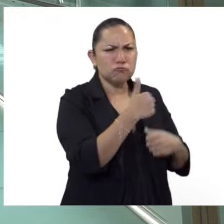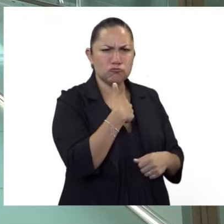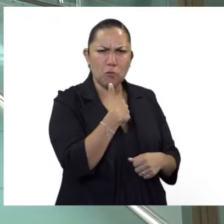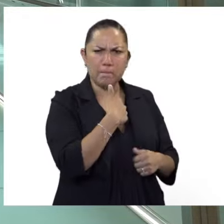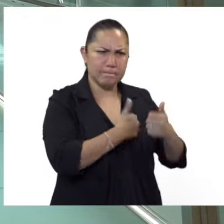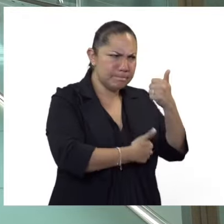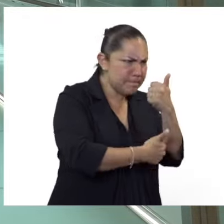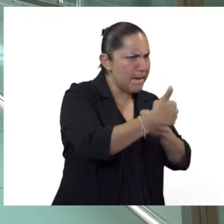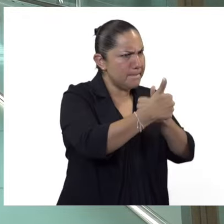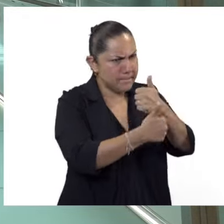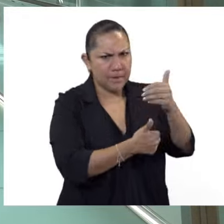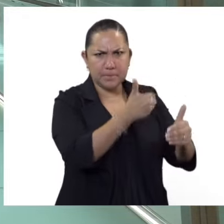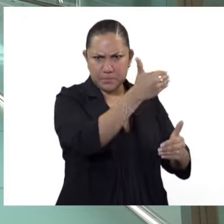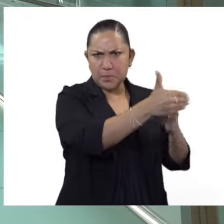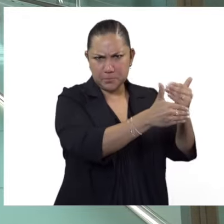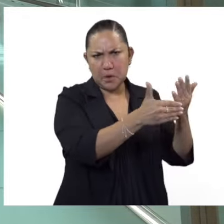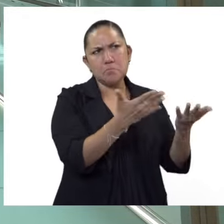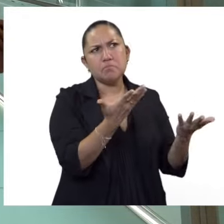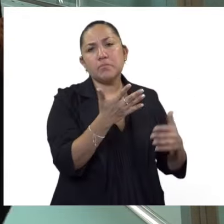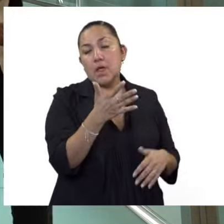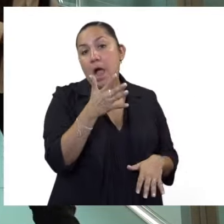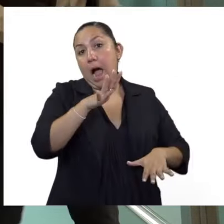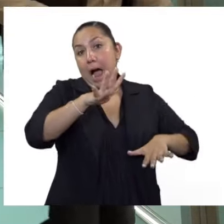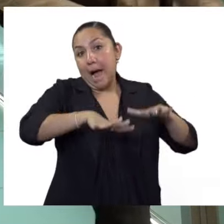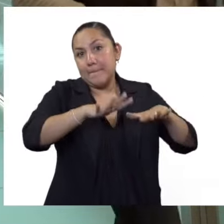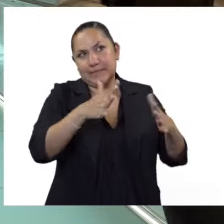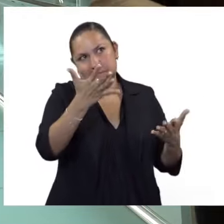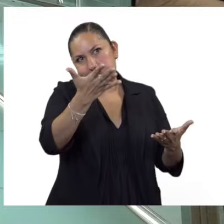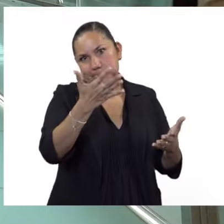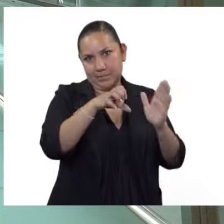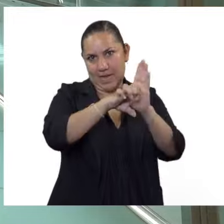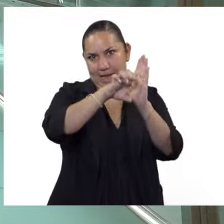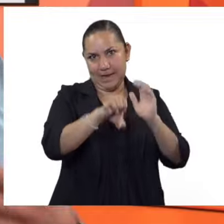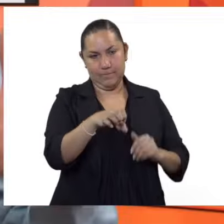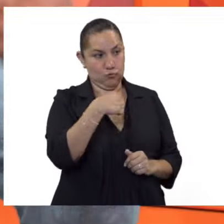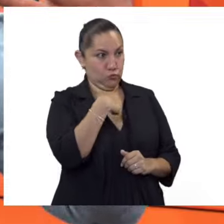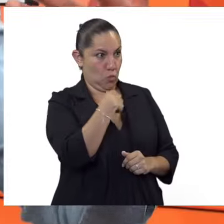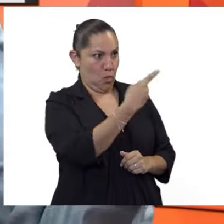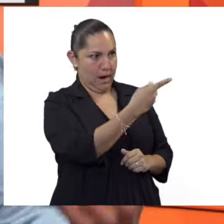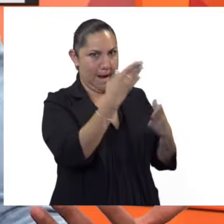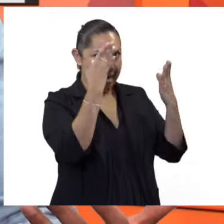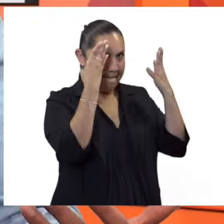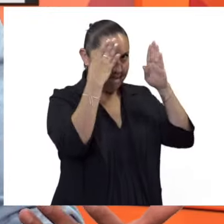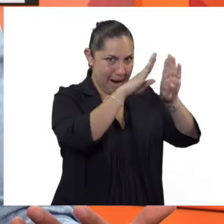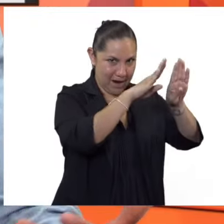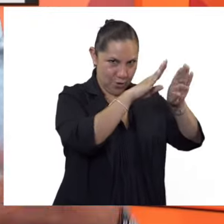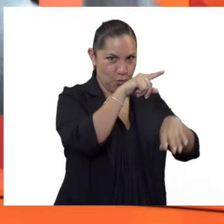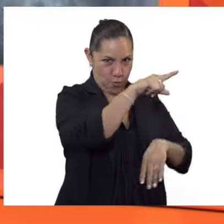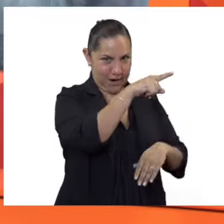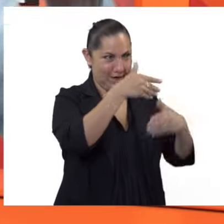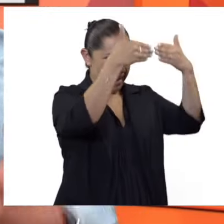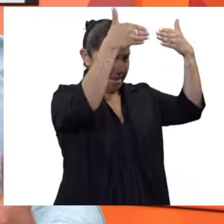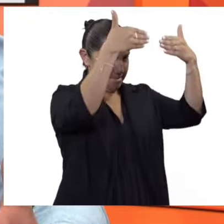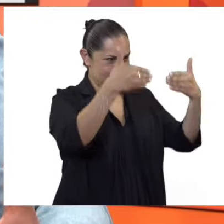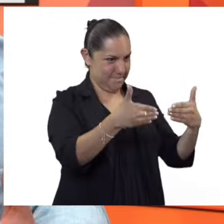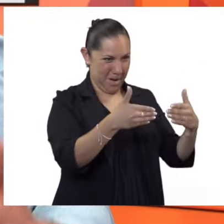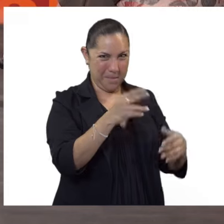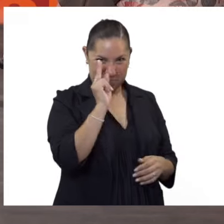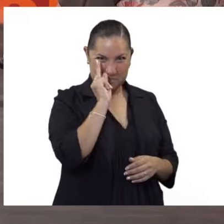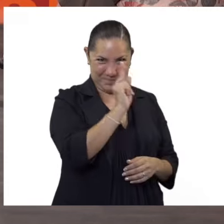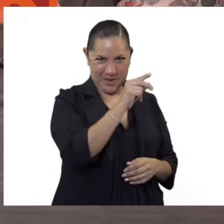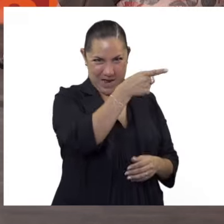refiero con eso me refiero por ejemplo cuando tengo que ir a un banco a y Me too una ventanilla ves que muchas veces